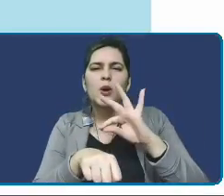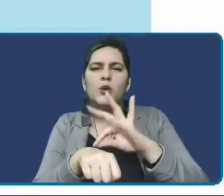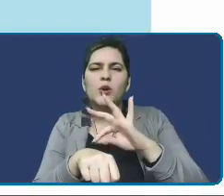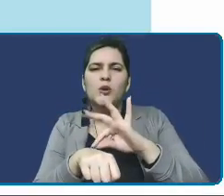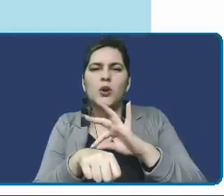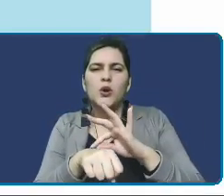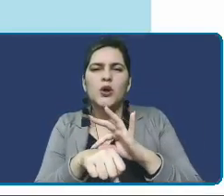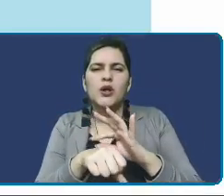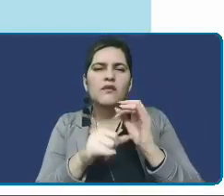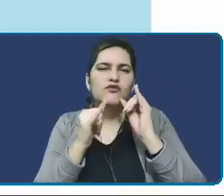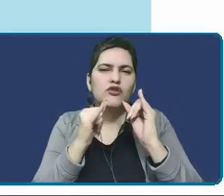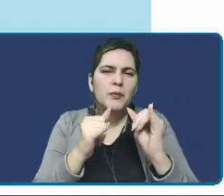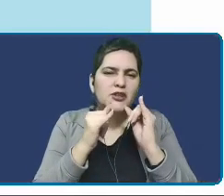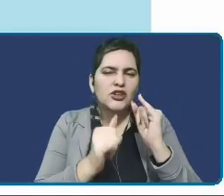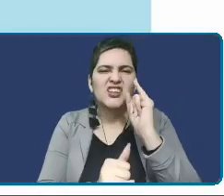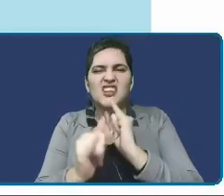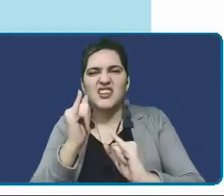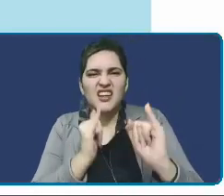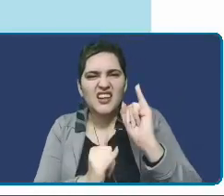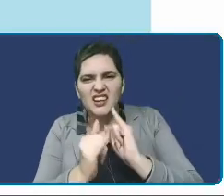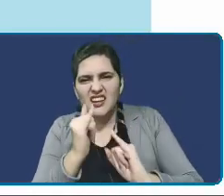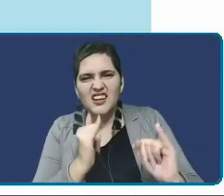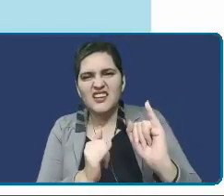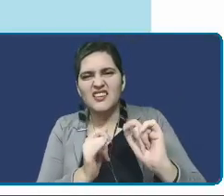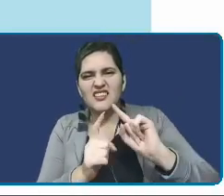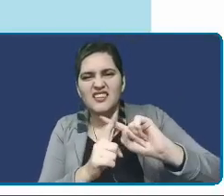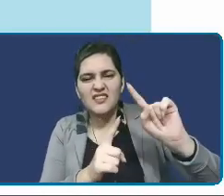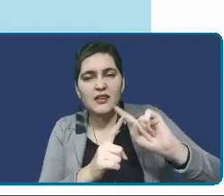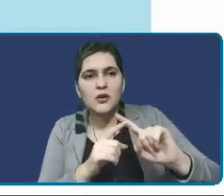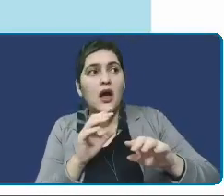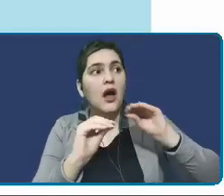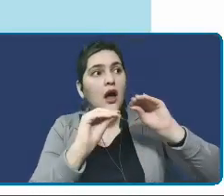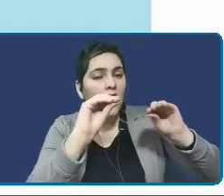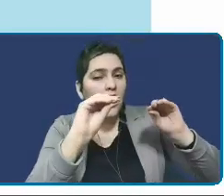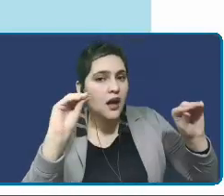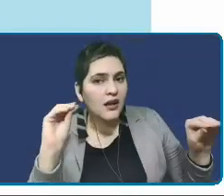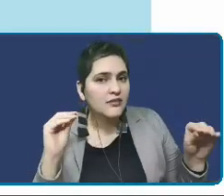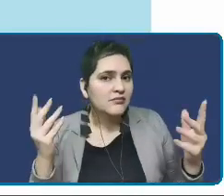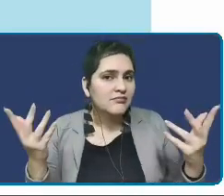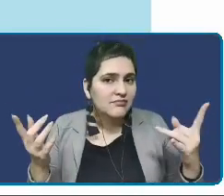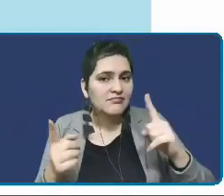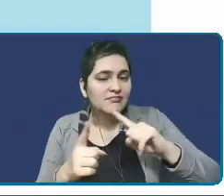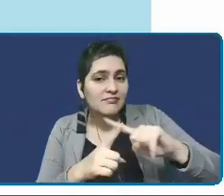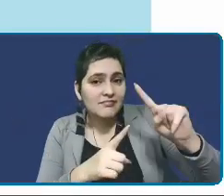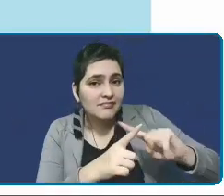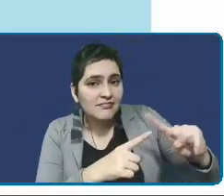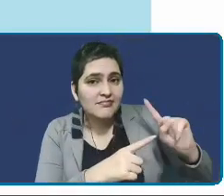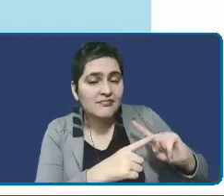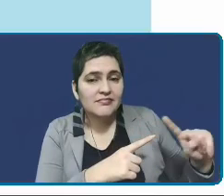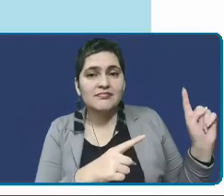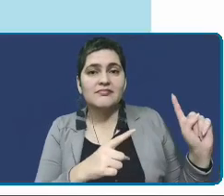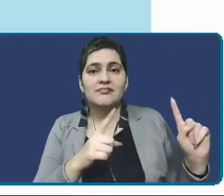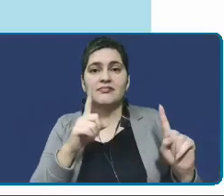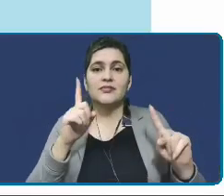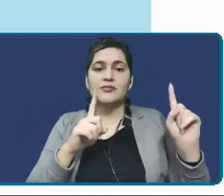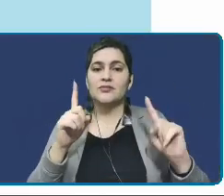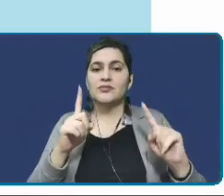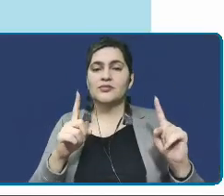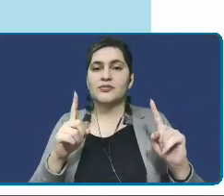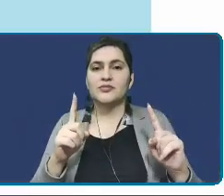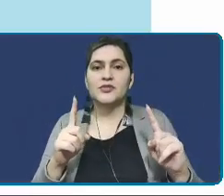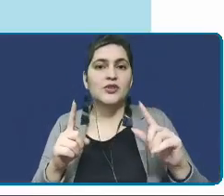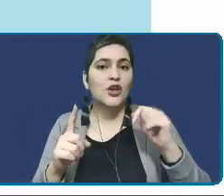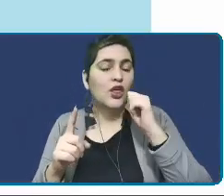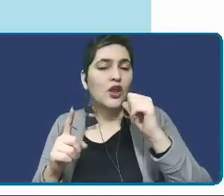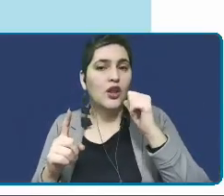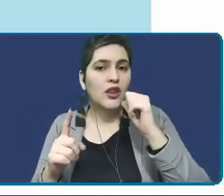que tenemos en Internet, por ejemplo, o que es el boca a boca de lo que ve uno día a día, y ustedes a lo mejor me pueden decir,